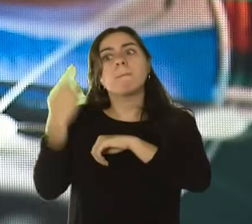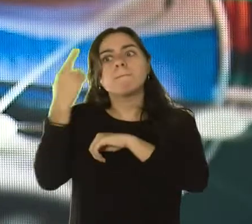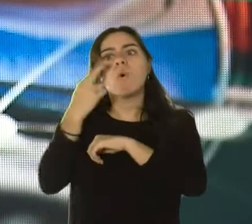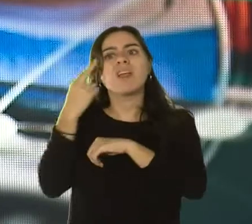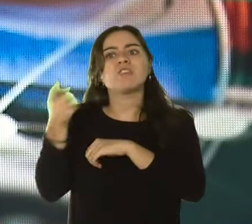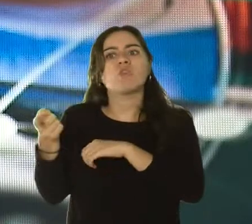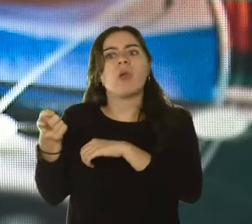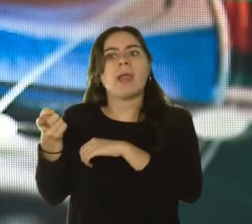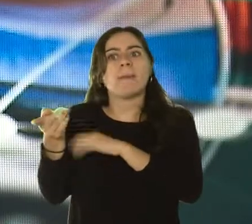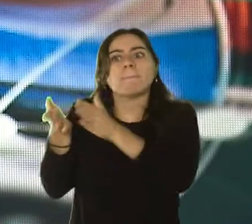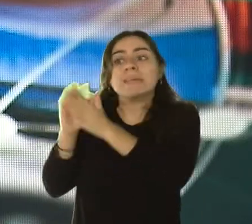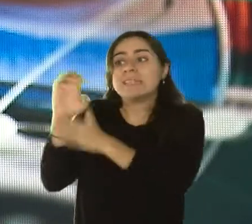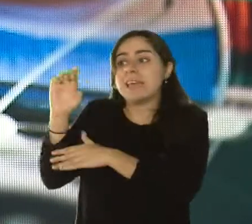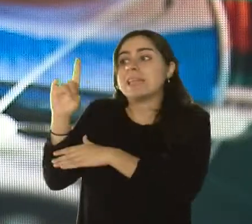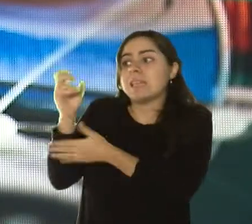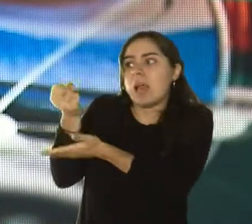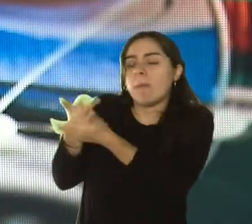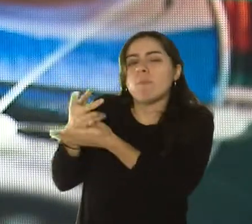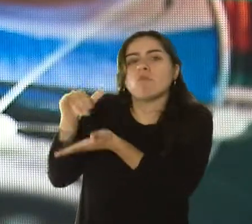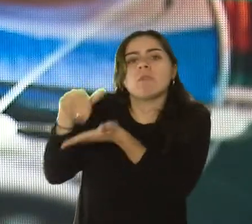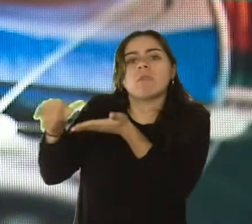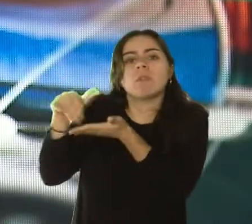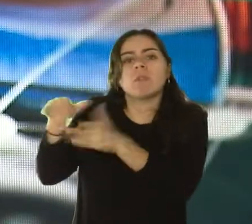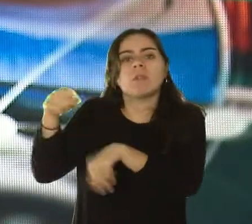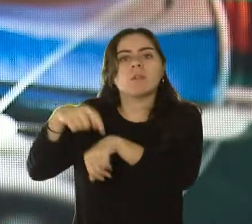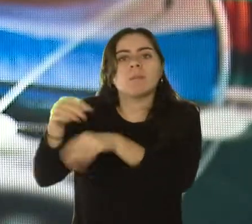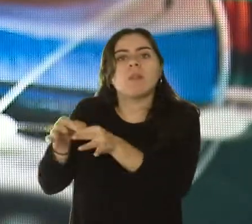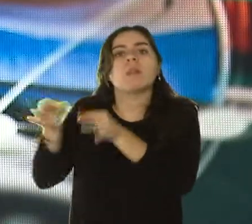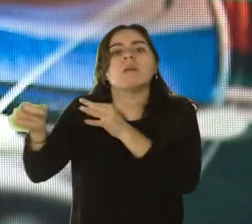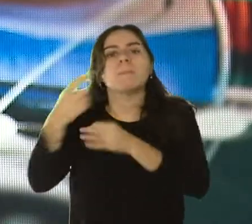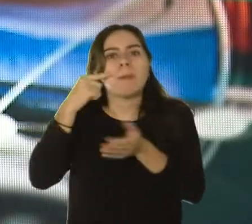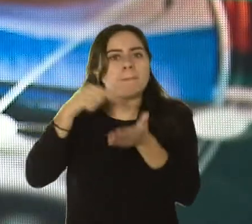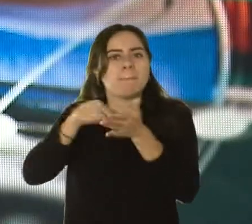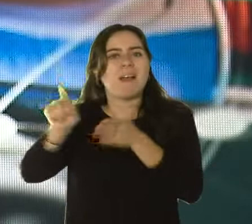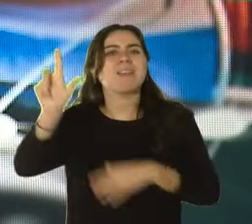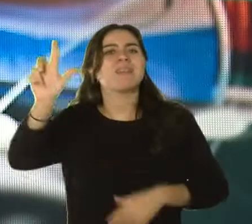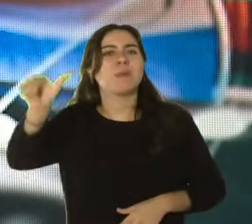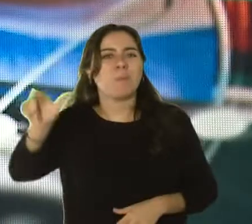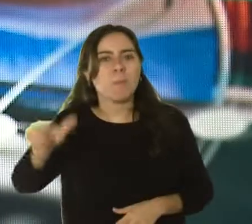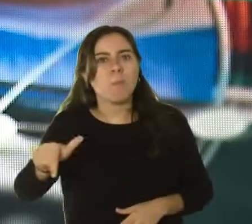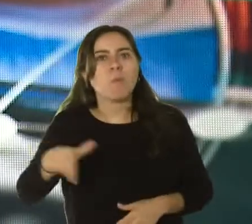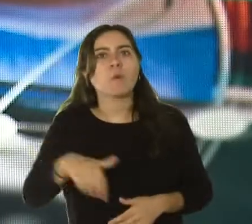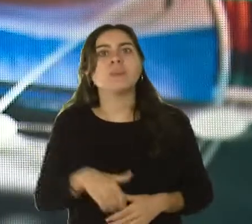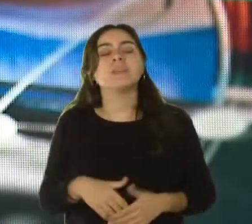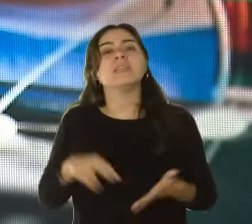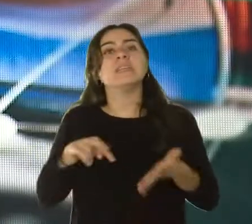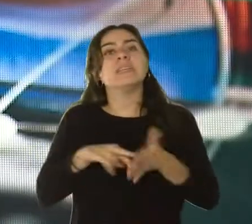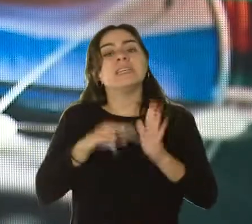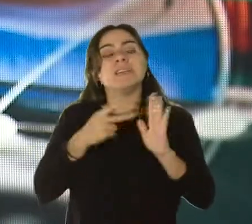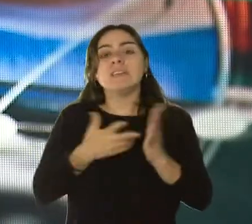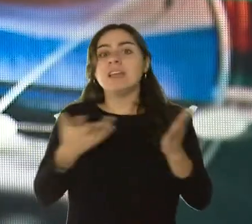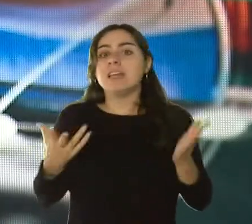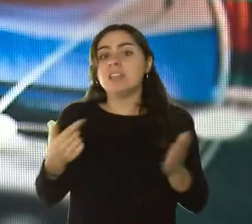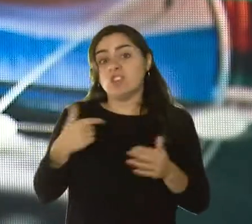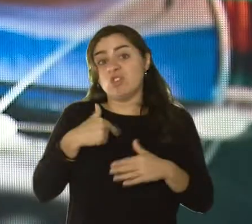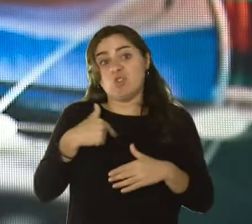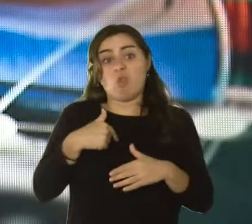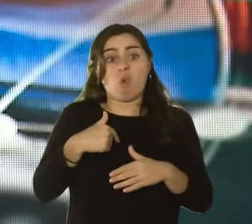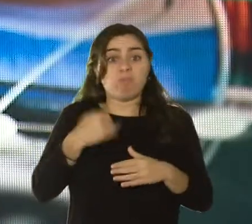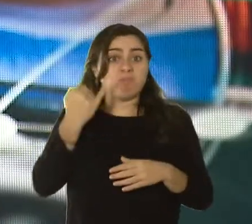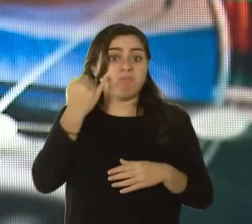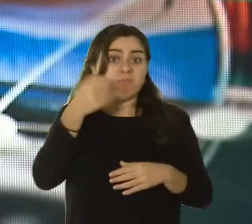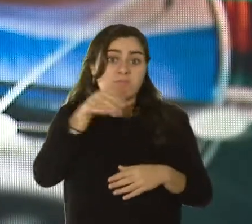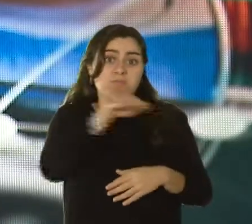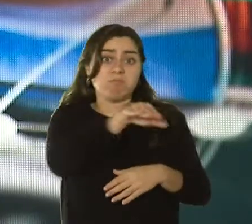estas moratorias. Uno de los pasos que tiene que tomar la ciudadanía ciertamente es acogerse a ese programa, ¿verdad? Del